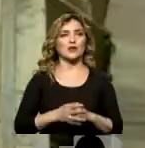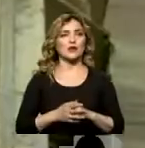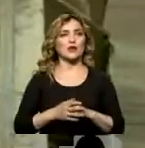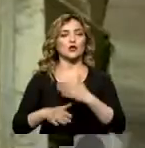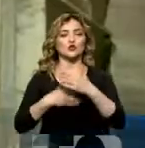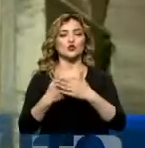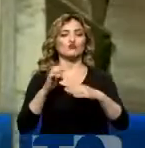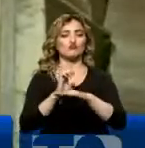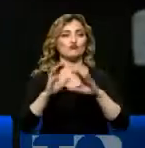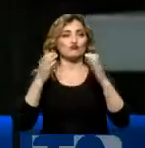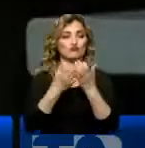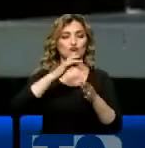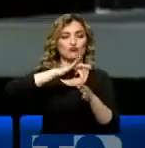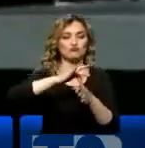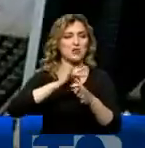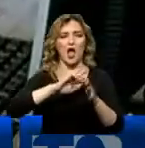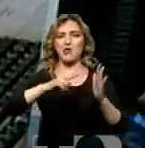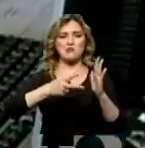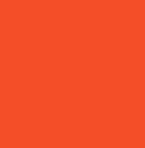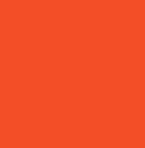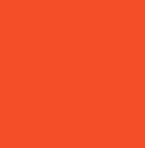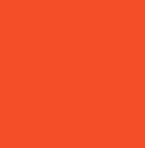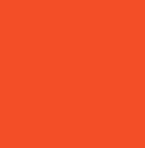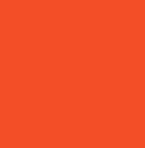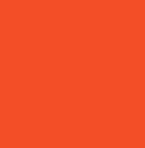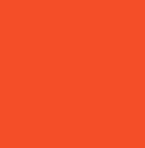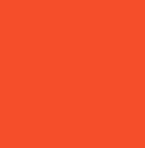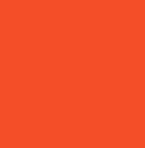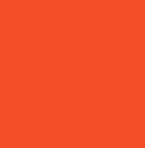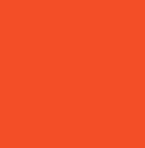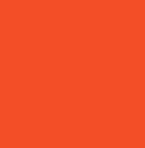activados en quito andrew a samaniego 24 horas